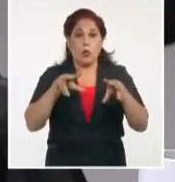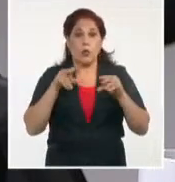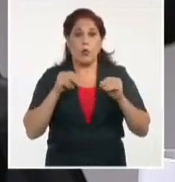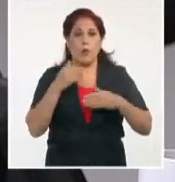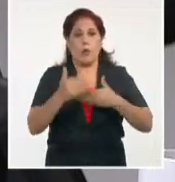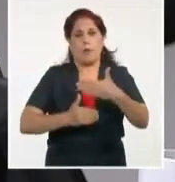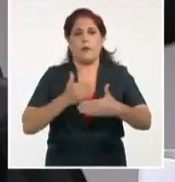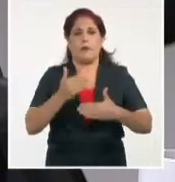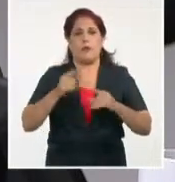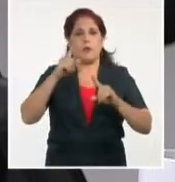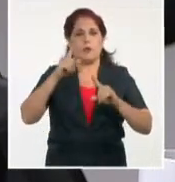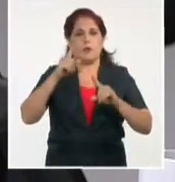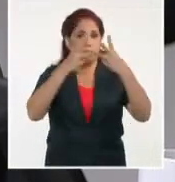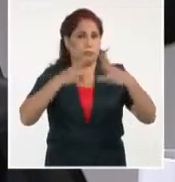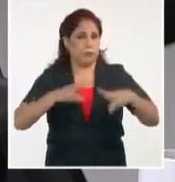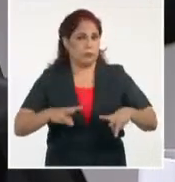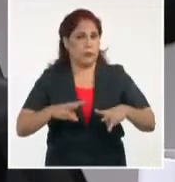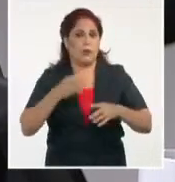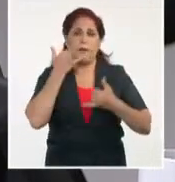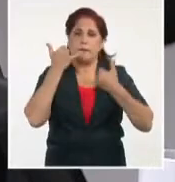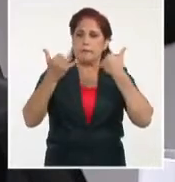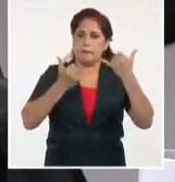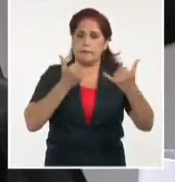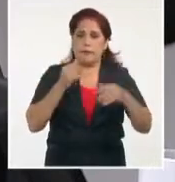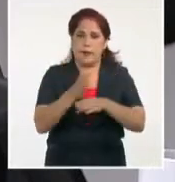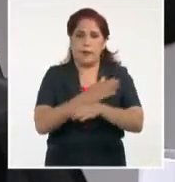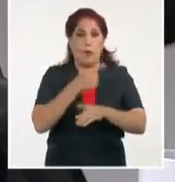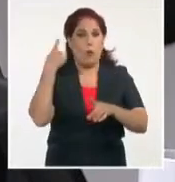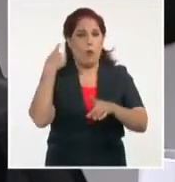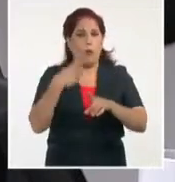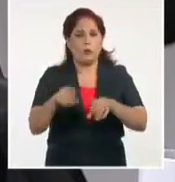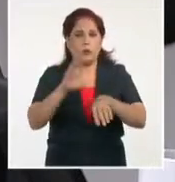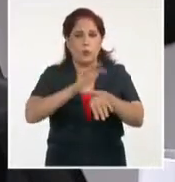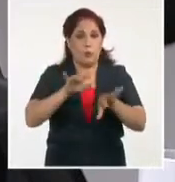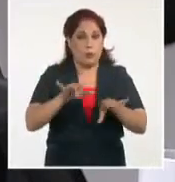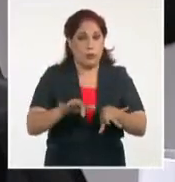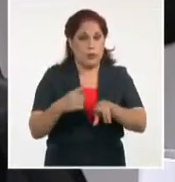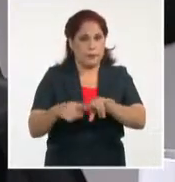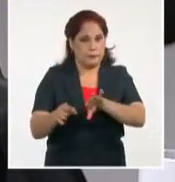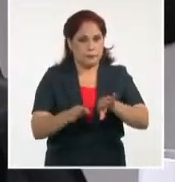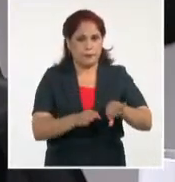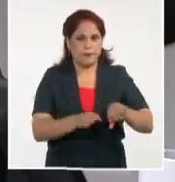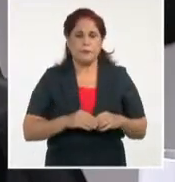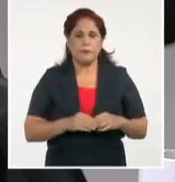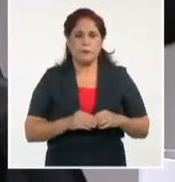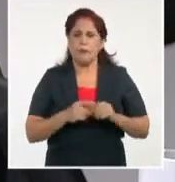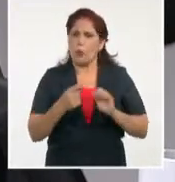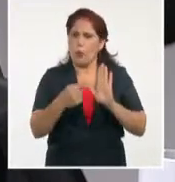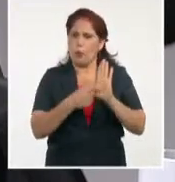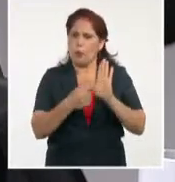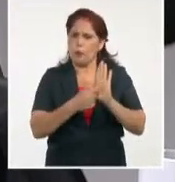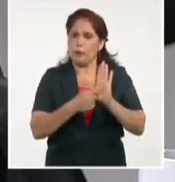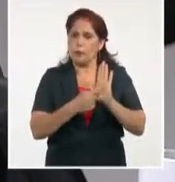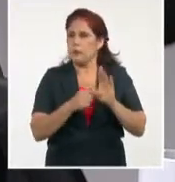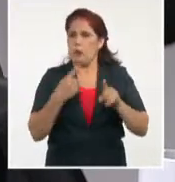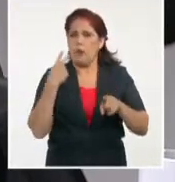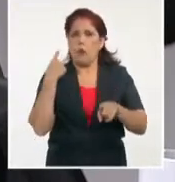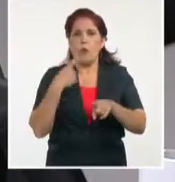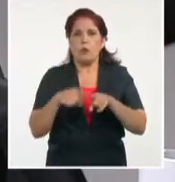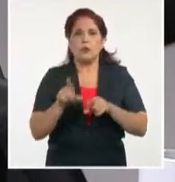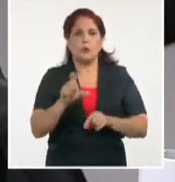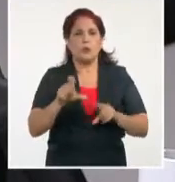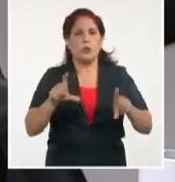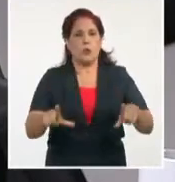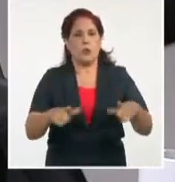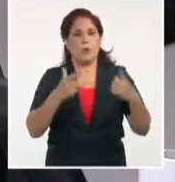que estamos realizando. Y algo que queremos resaltar, que viene siendo ya una de las puntualizaciones, es el cumplimiento